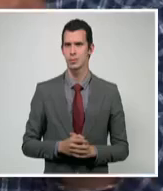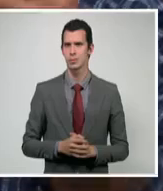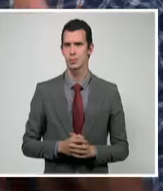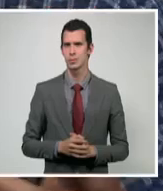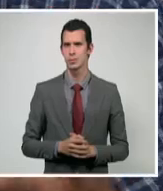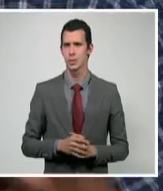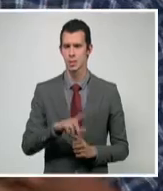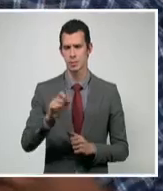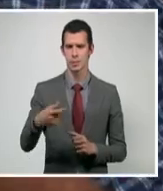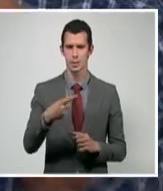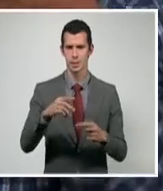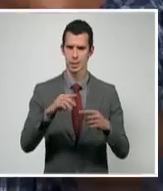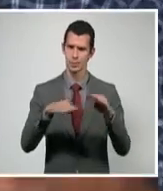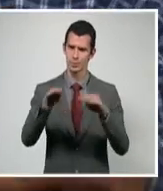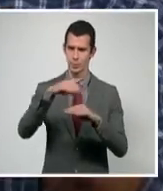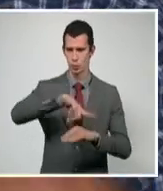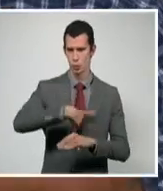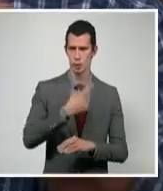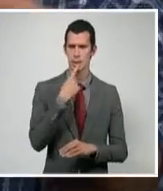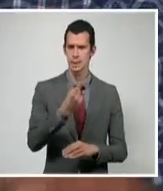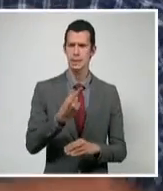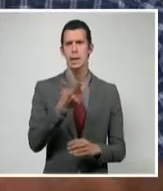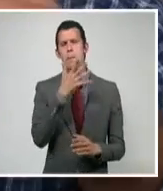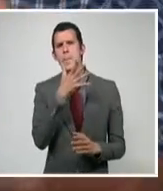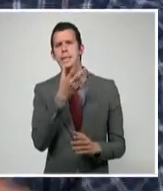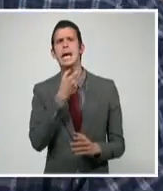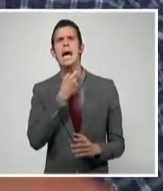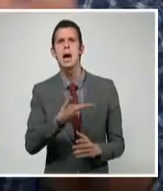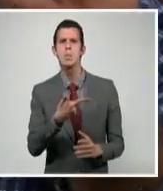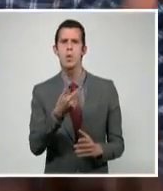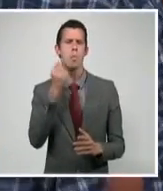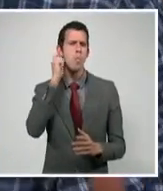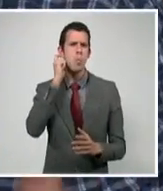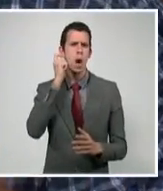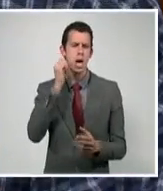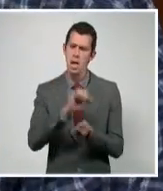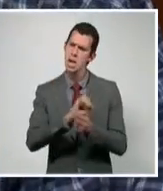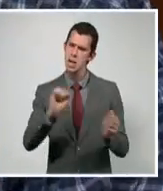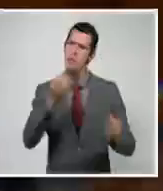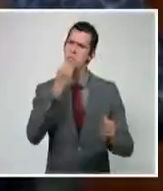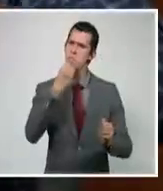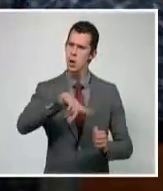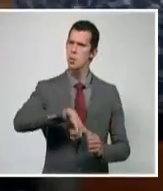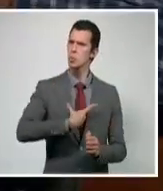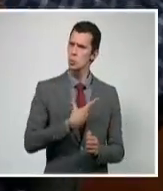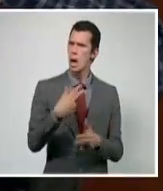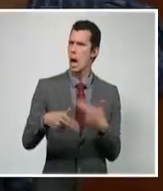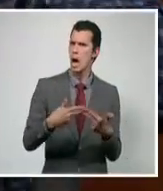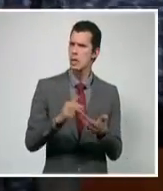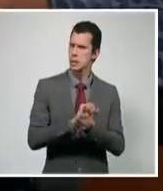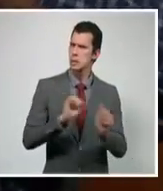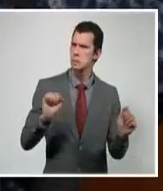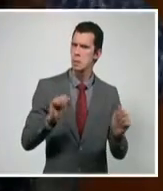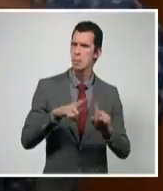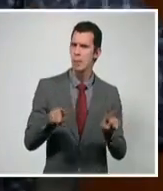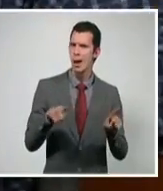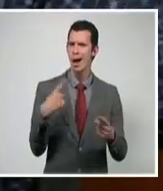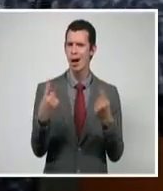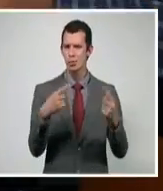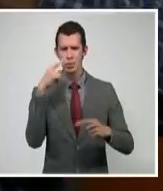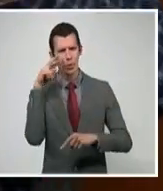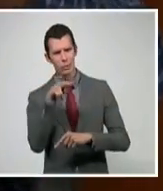de acciones que difícilmente podrían calificar como artísticas. Este tipo de actividad